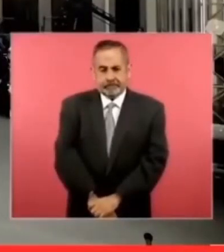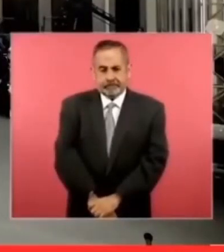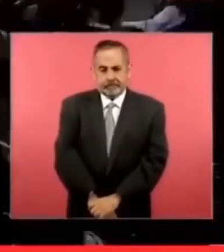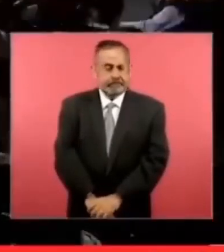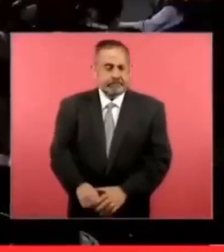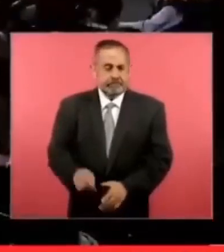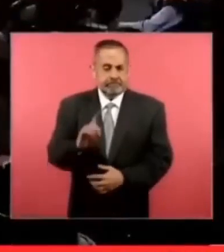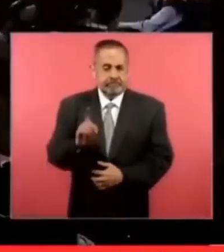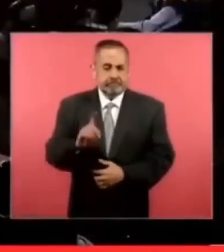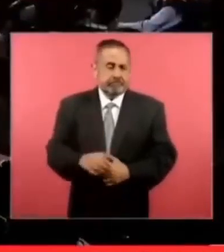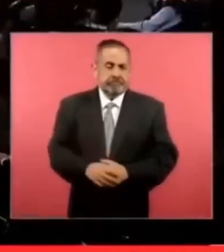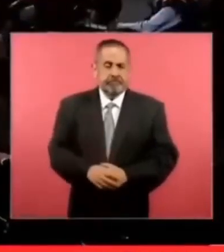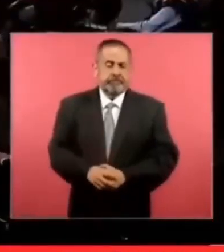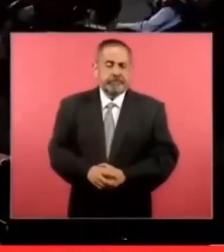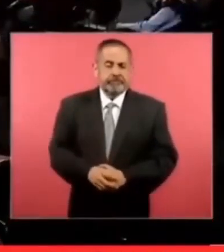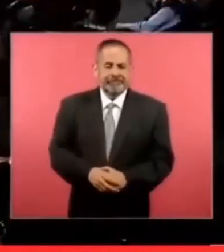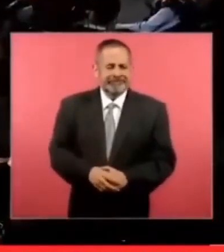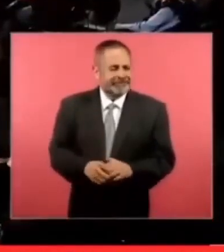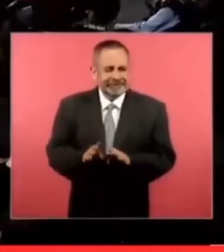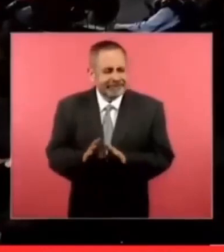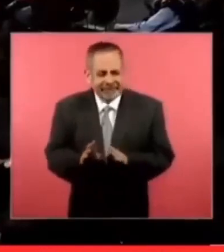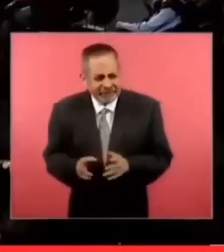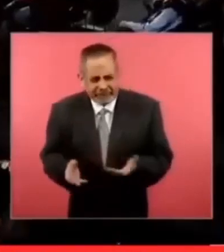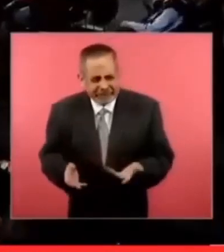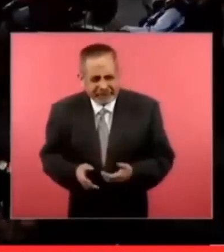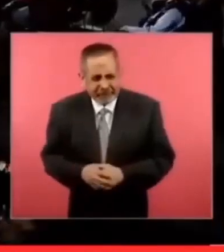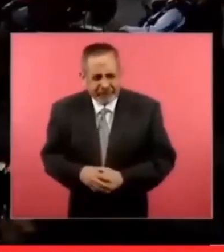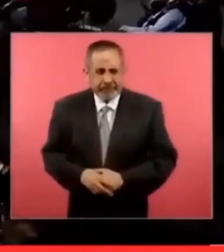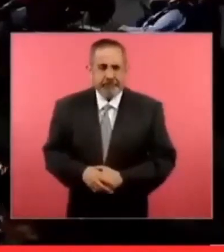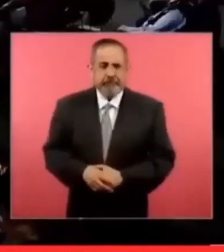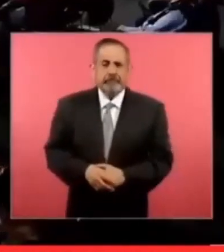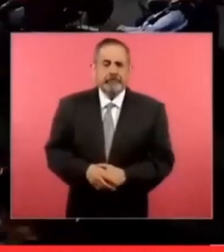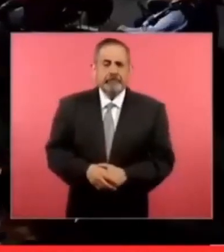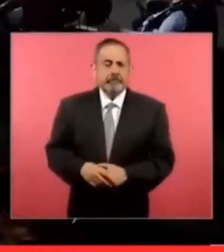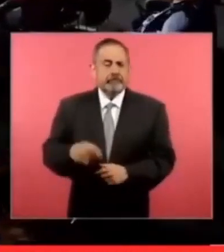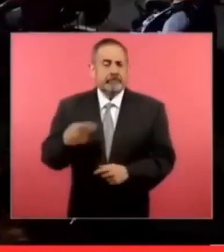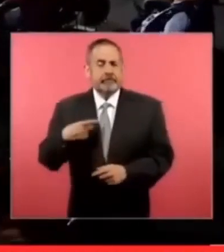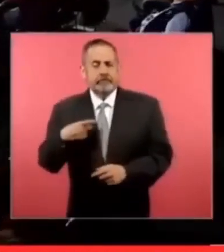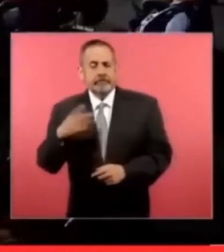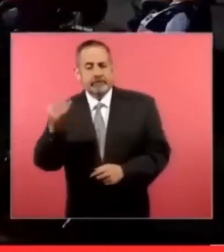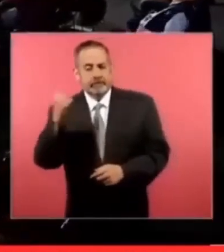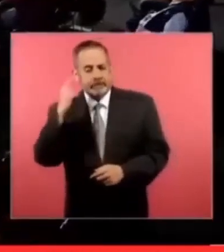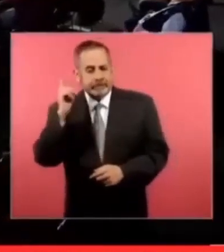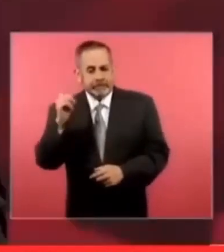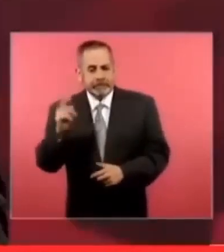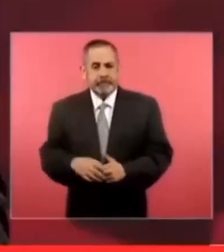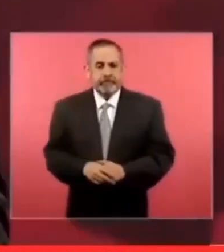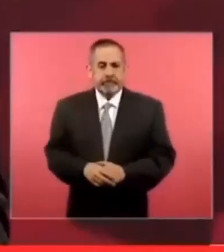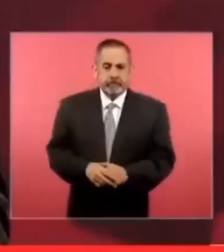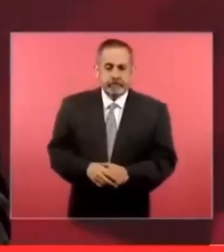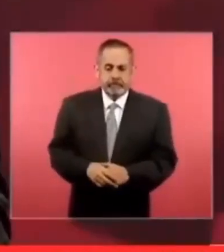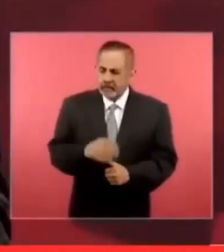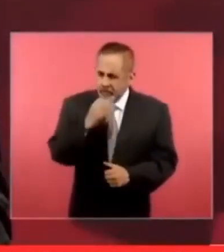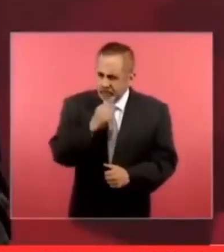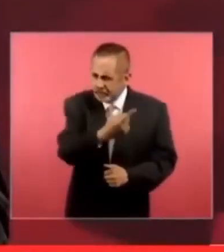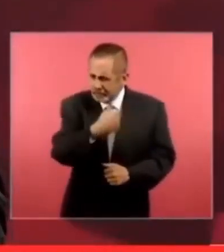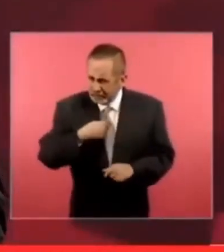Una supuesta de excepción por no cumplir un paso de un lado judicial. No sé si vio usted esa nota el día de hoy. No. ¿Cómo, pero? Un proyecto para destituir a gente. Ah, ¿me va a destituir?